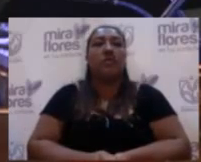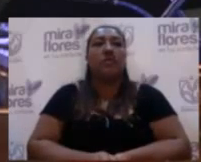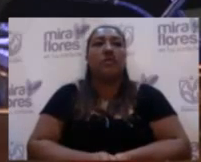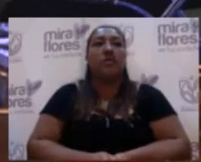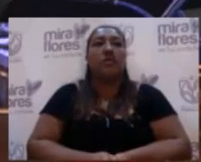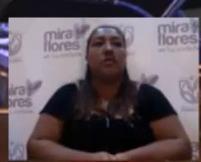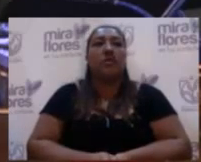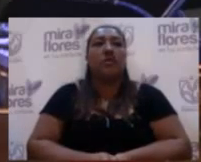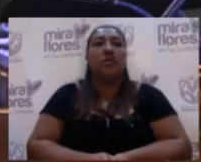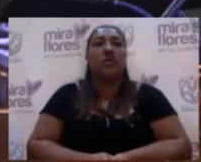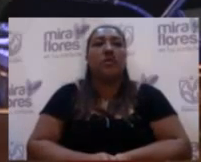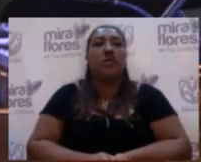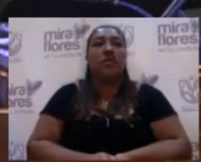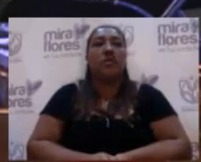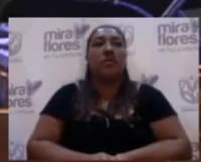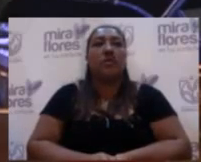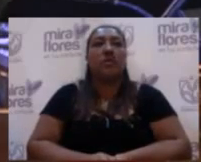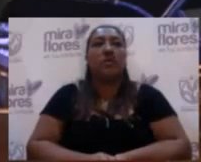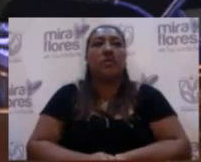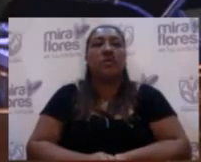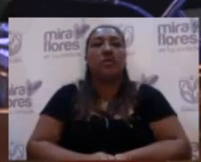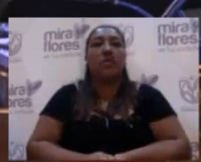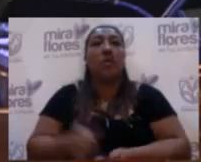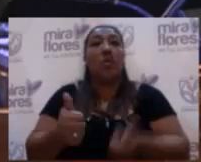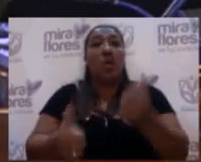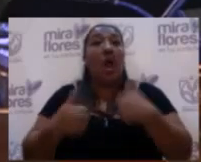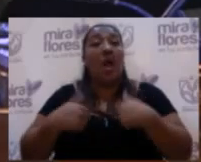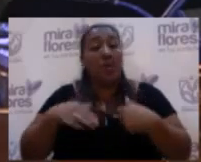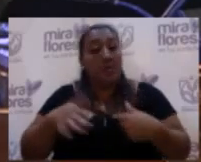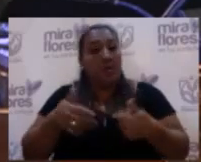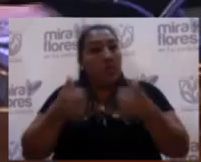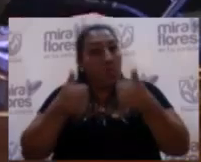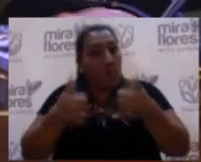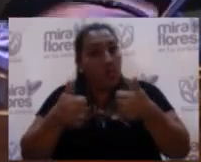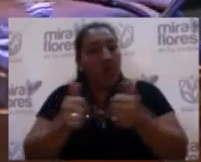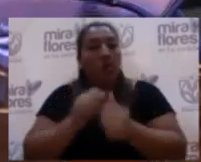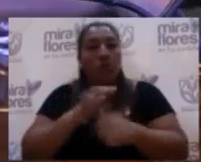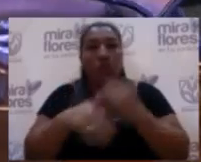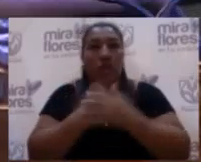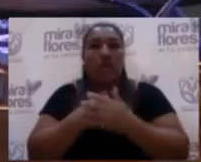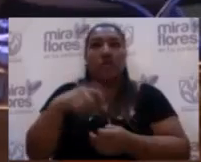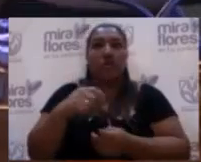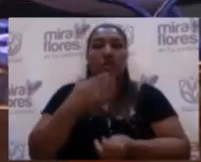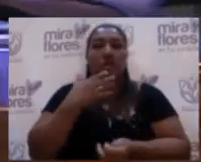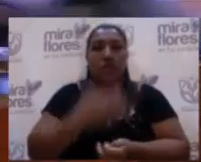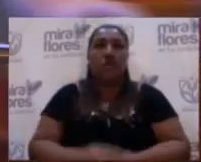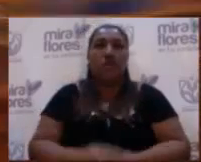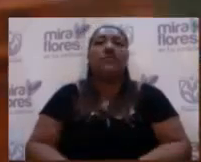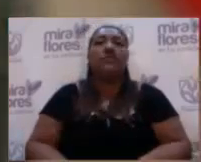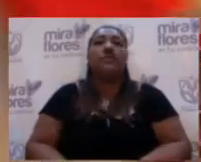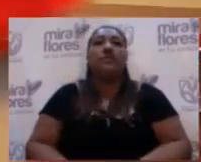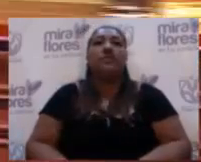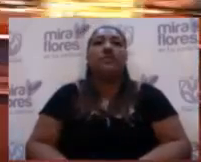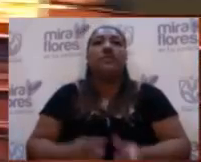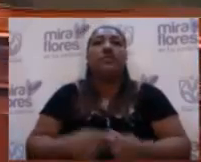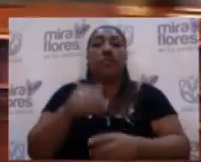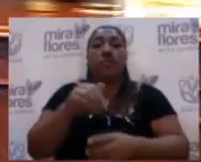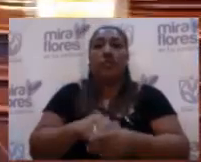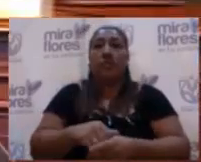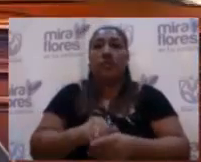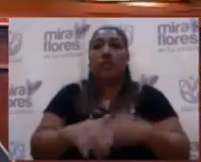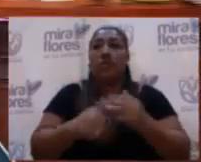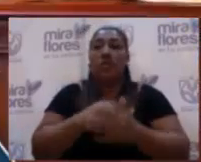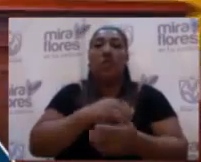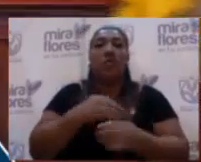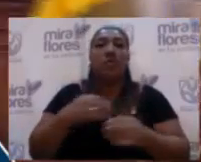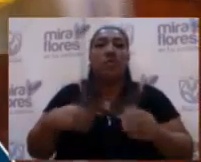social, y lo cual nos parece muy bien y ojalá que se siga dando. Gracias. Procederemos a votar entonces. Aquellos miembros